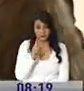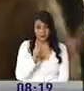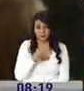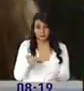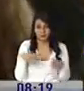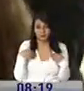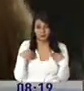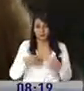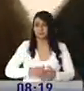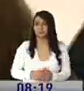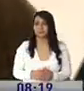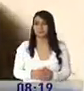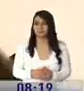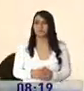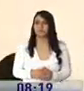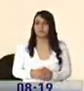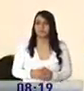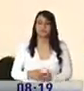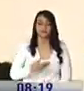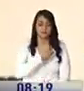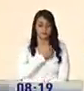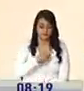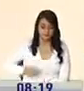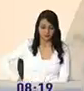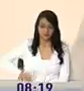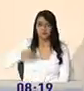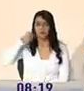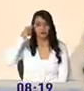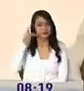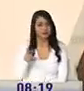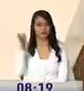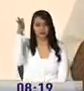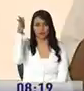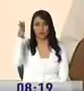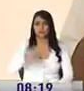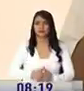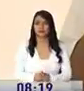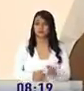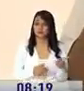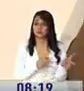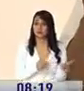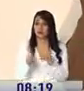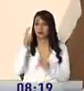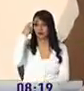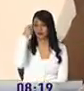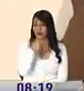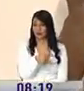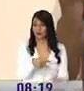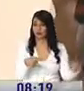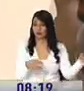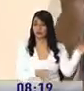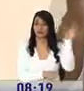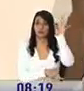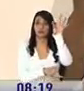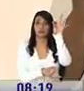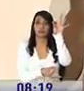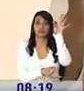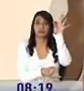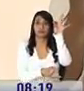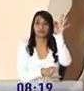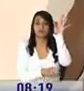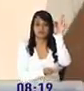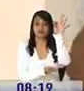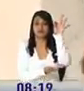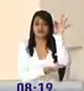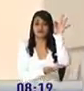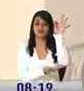esa misma tónica el presidente de la república tenemos por aquí el plan de gobierno de la derecha aquí está fíjense ya